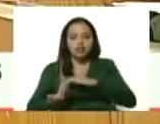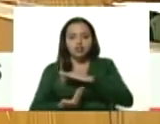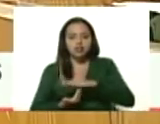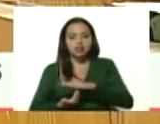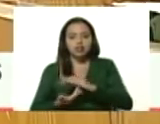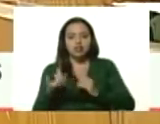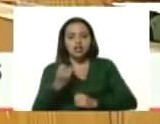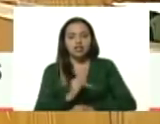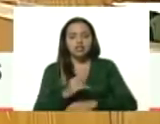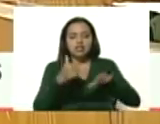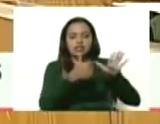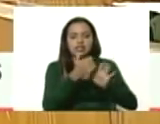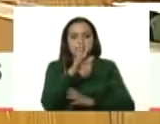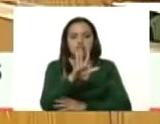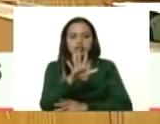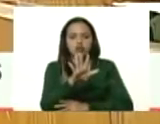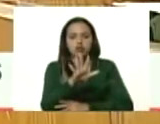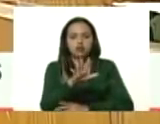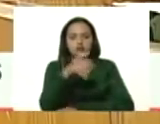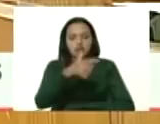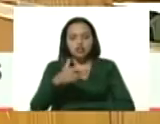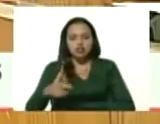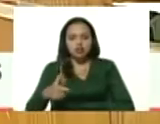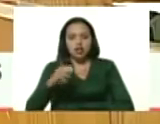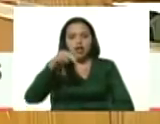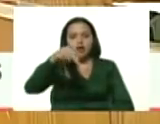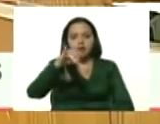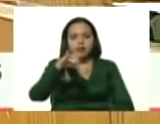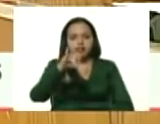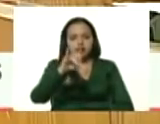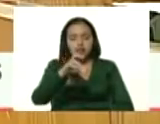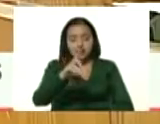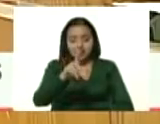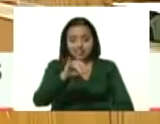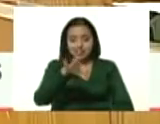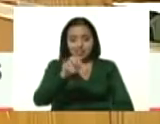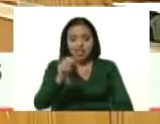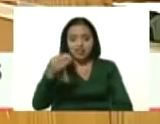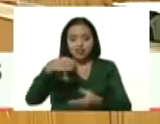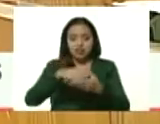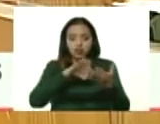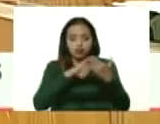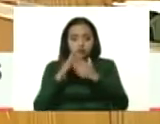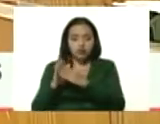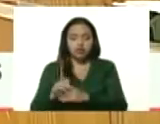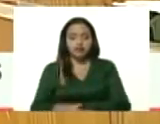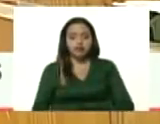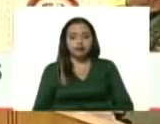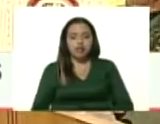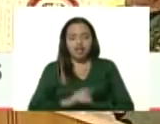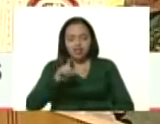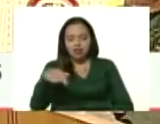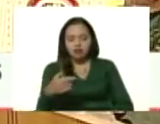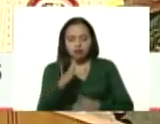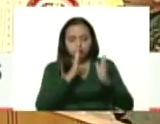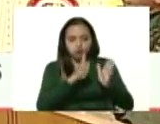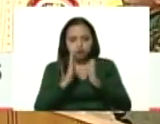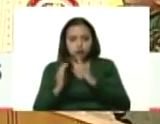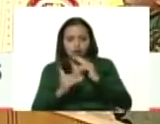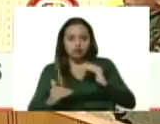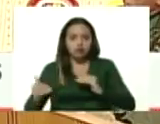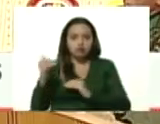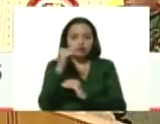alrededor de 65 milicianos y milicianas de esa comunidad. Correcto. Después viene una estructura superior que